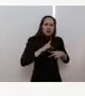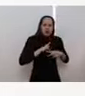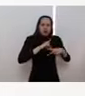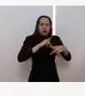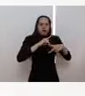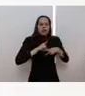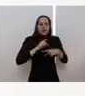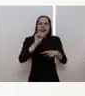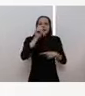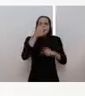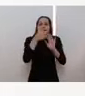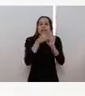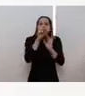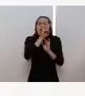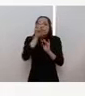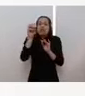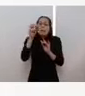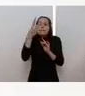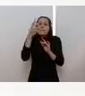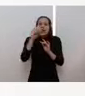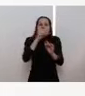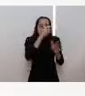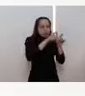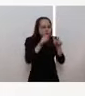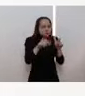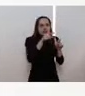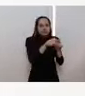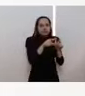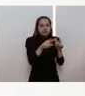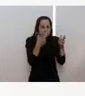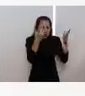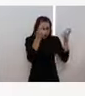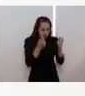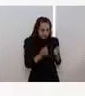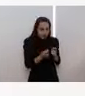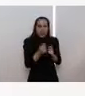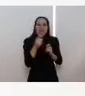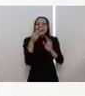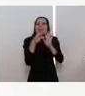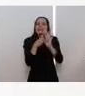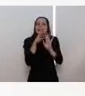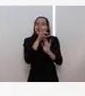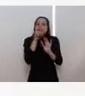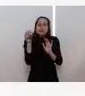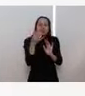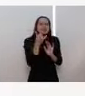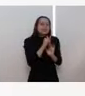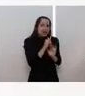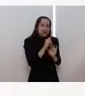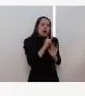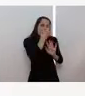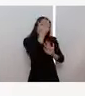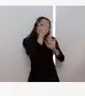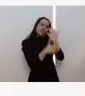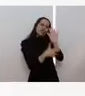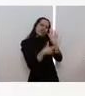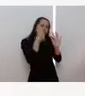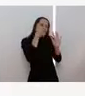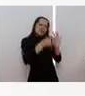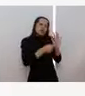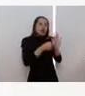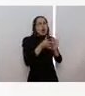10820 pacientes de ese total 3 mil 799 pacientes fueron diagnosticados con hobbit